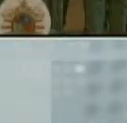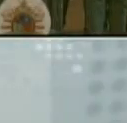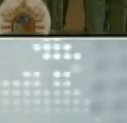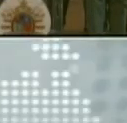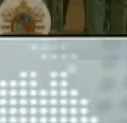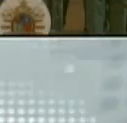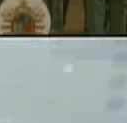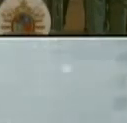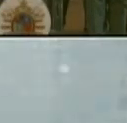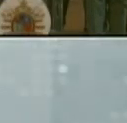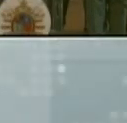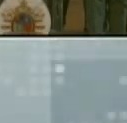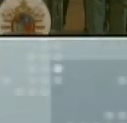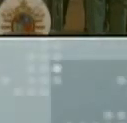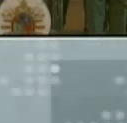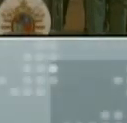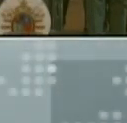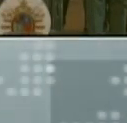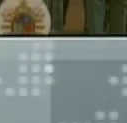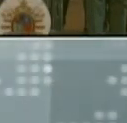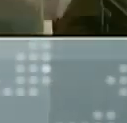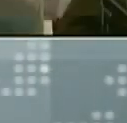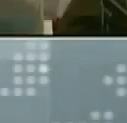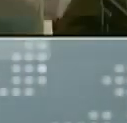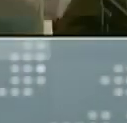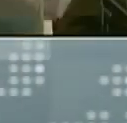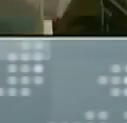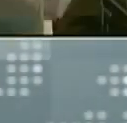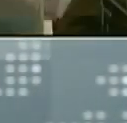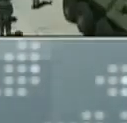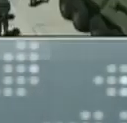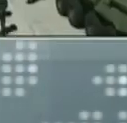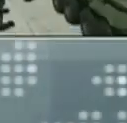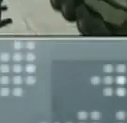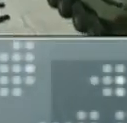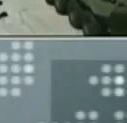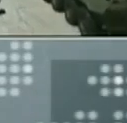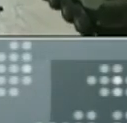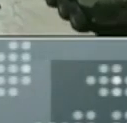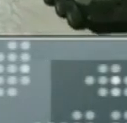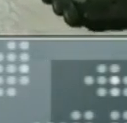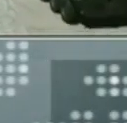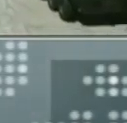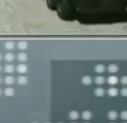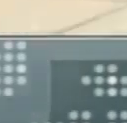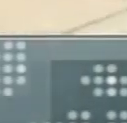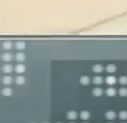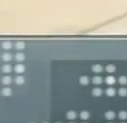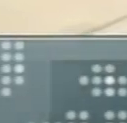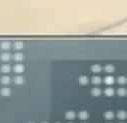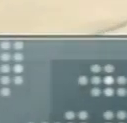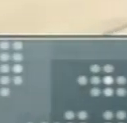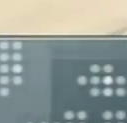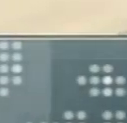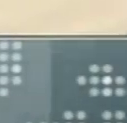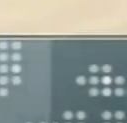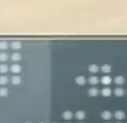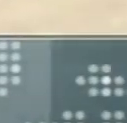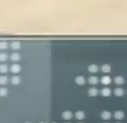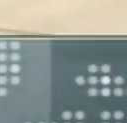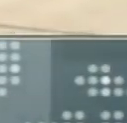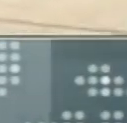del territorio nacional cuando haga falta en el lugar en el momento